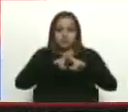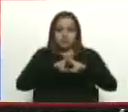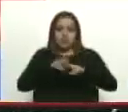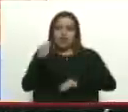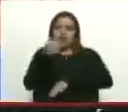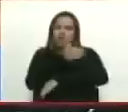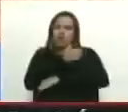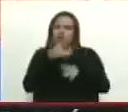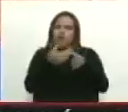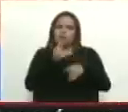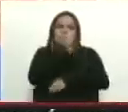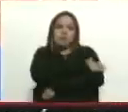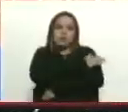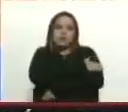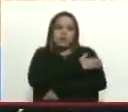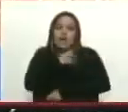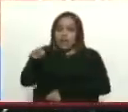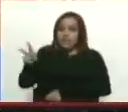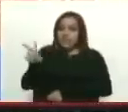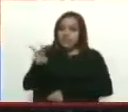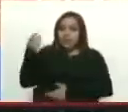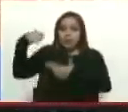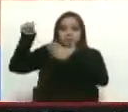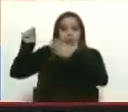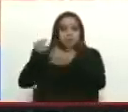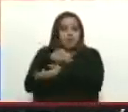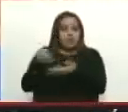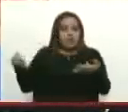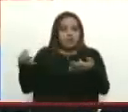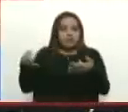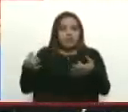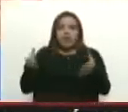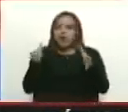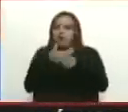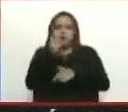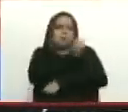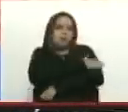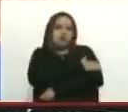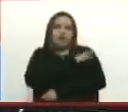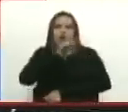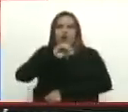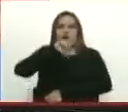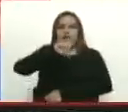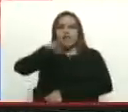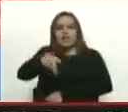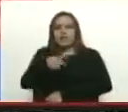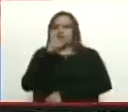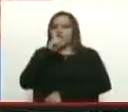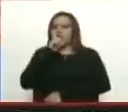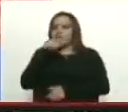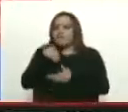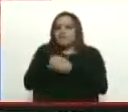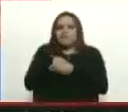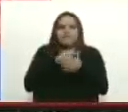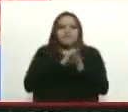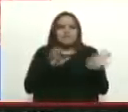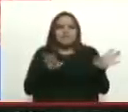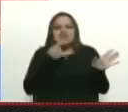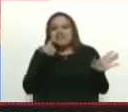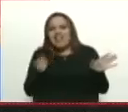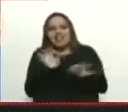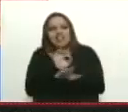loca. Venezuela pasó el examen de ahí. La derecha nunca va a decir, ni las ONG de aquí van a decir nada de eso.